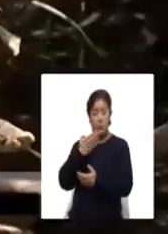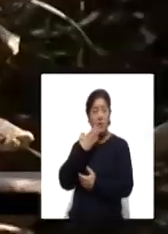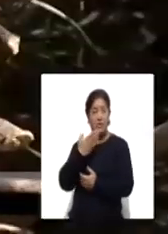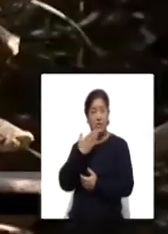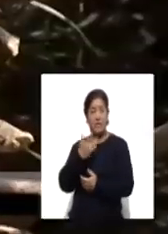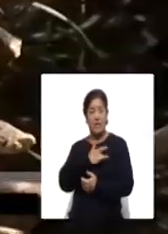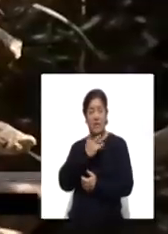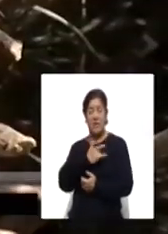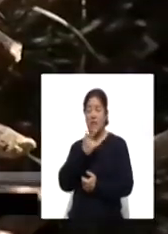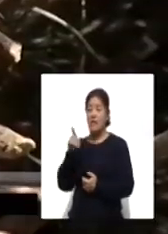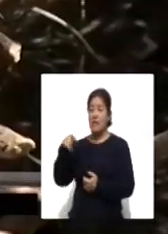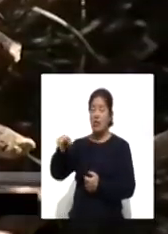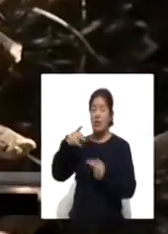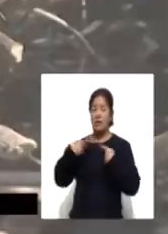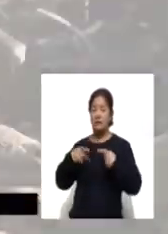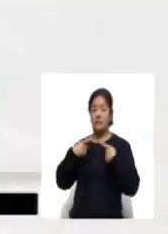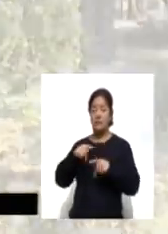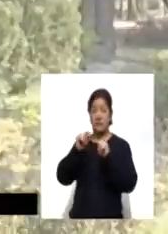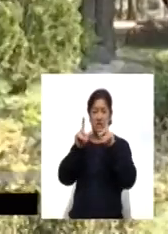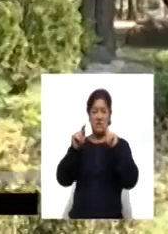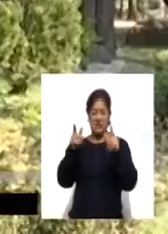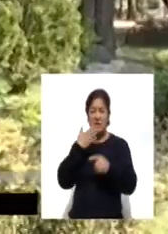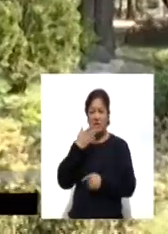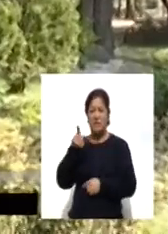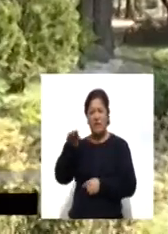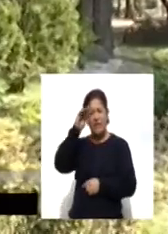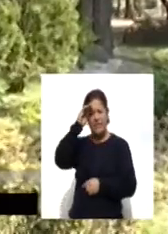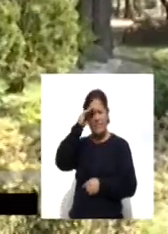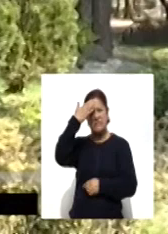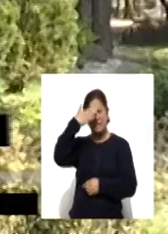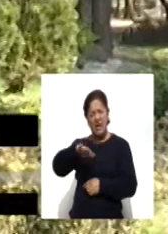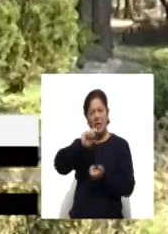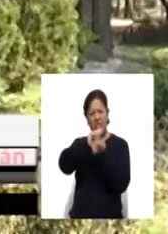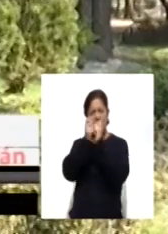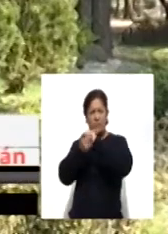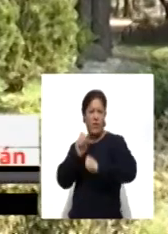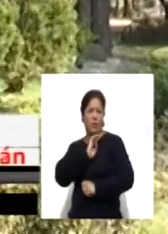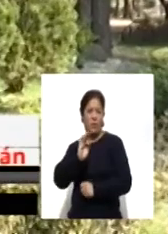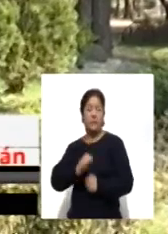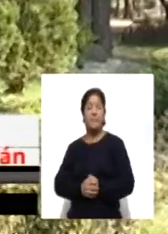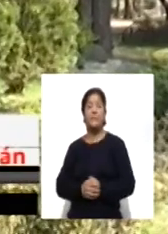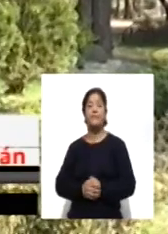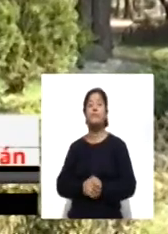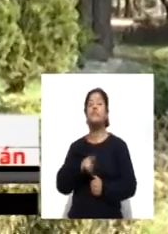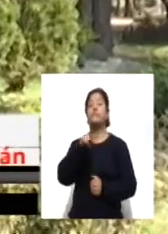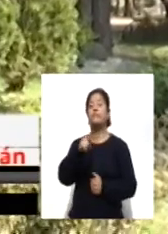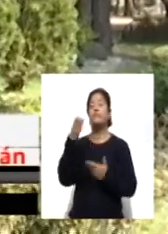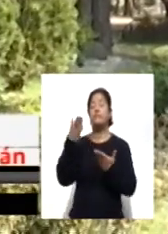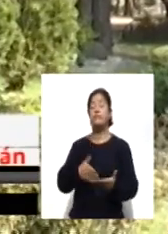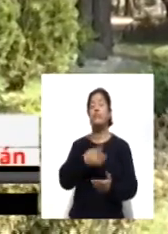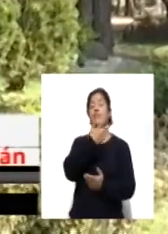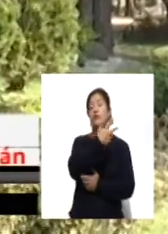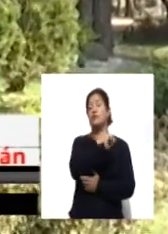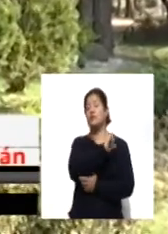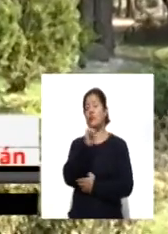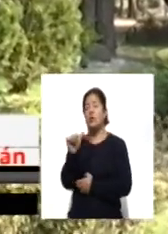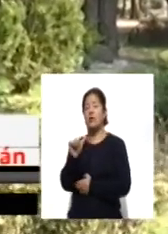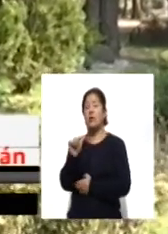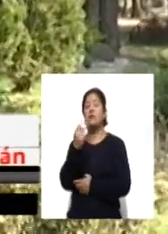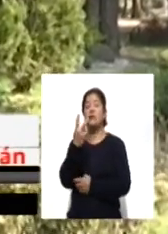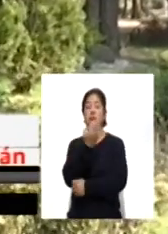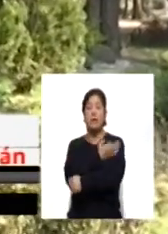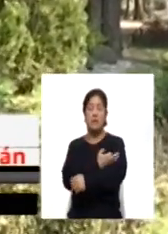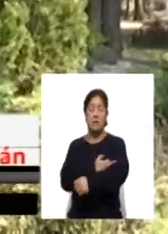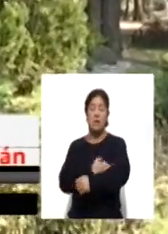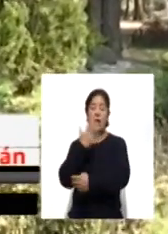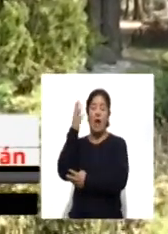que permite favorecer la cultura del reciclaje. Pueden traer su árbol aquí en el Jardín Botánico de un horario de 8 de la mañana a las 2 de la